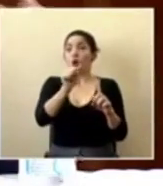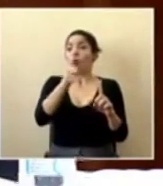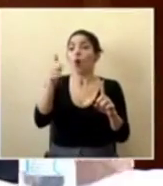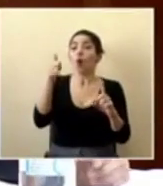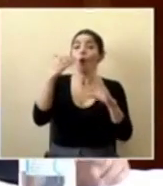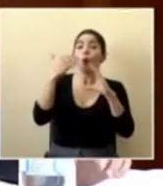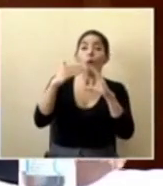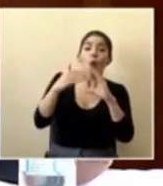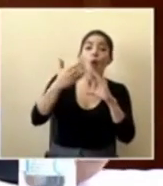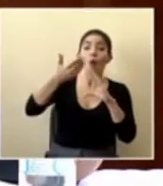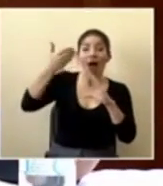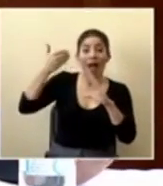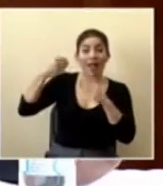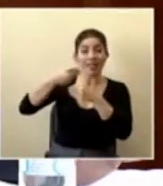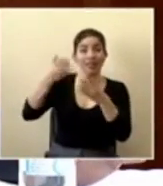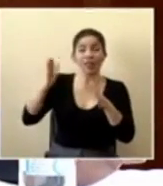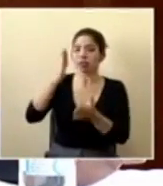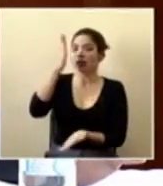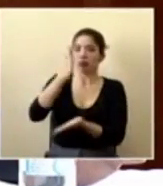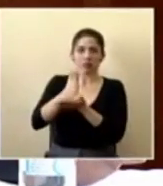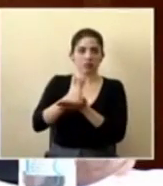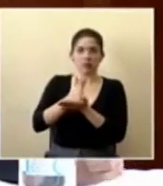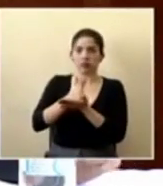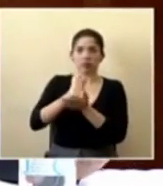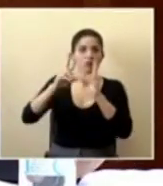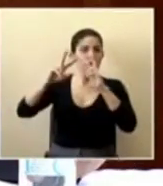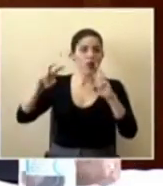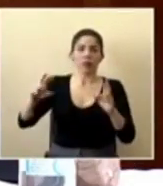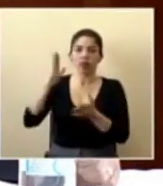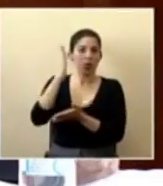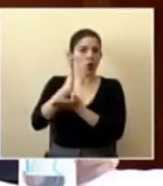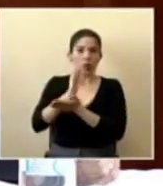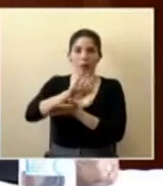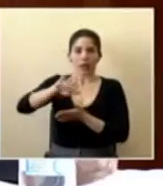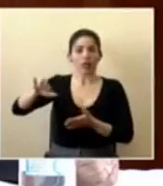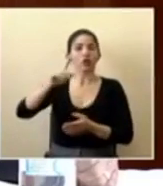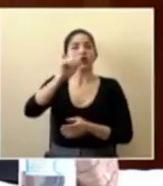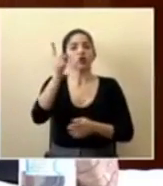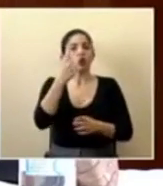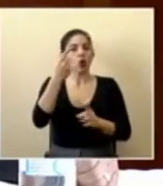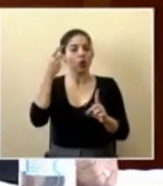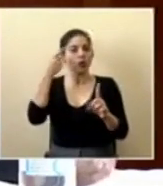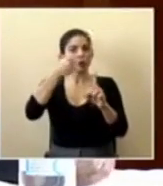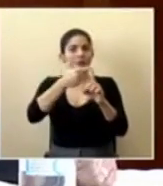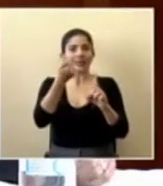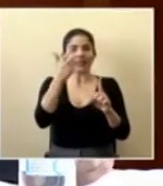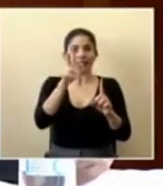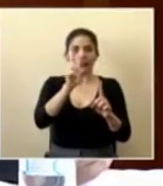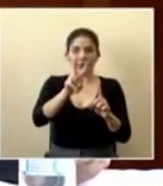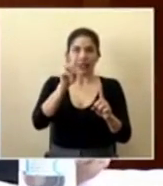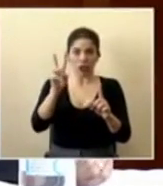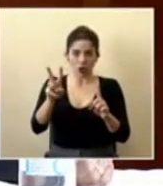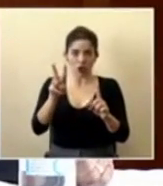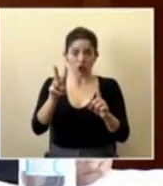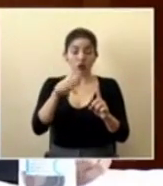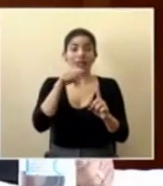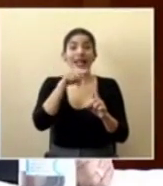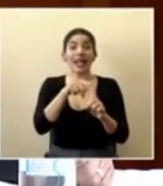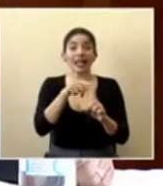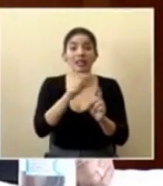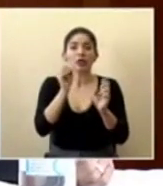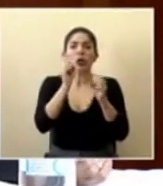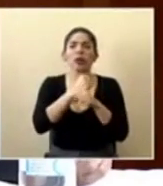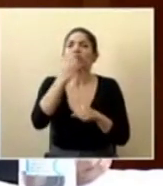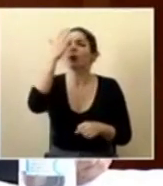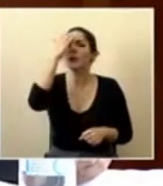correos que habíamos habilitado no se van a estar revisando. Usen el 1322. Y esto lo estamos